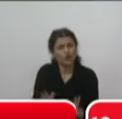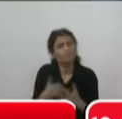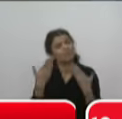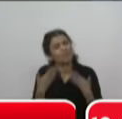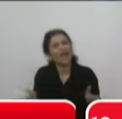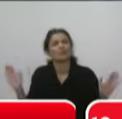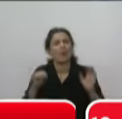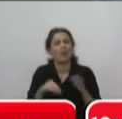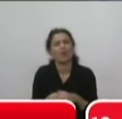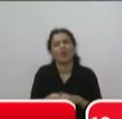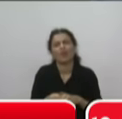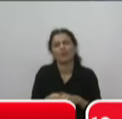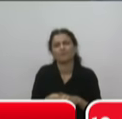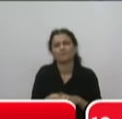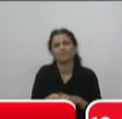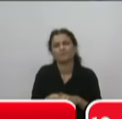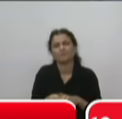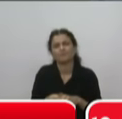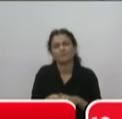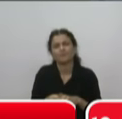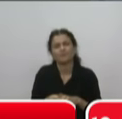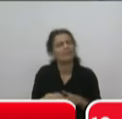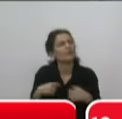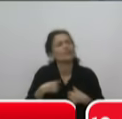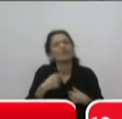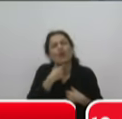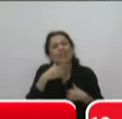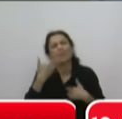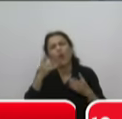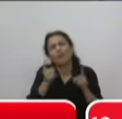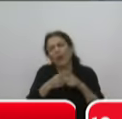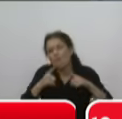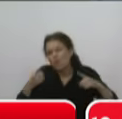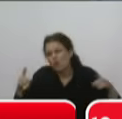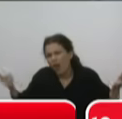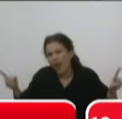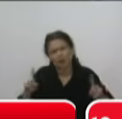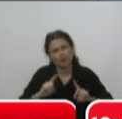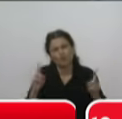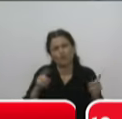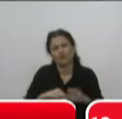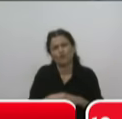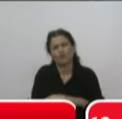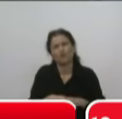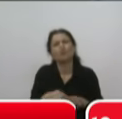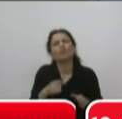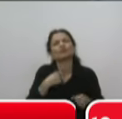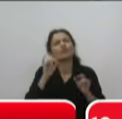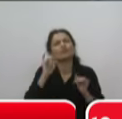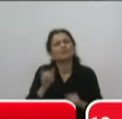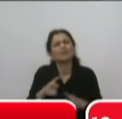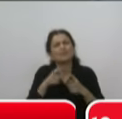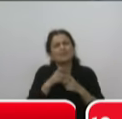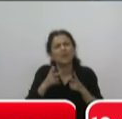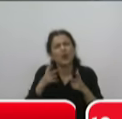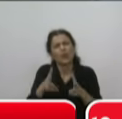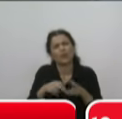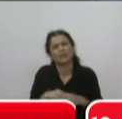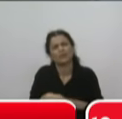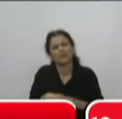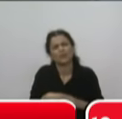decreto que parcialmente el componente de la reforma laboral fue frenado en la justicia el dnu que hizo caer la ley de